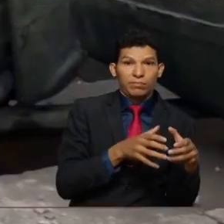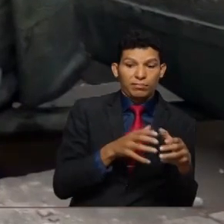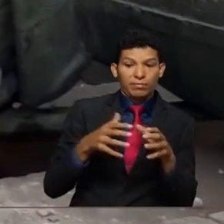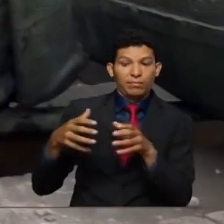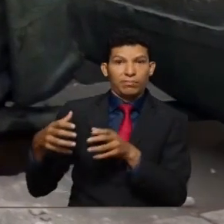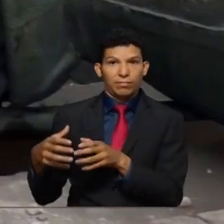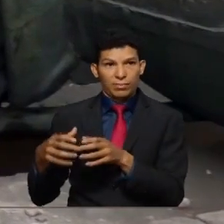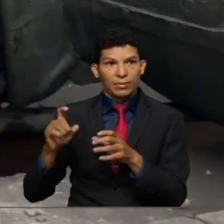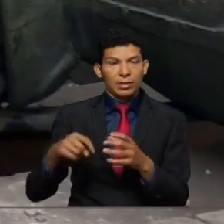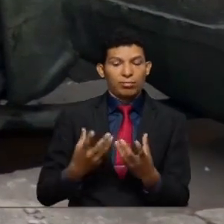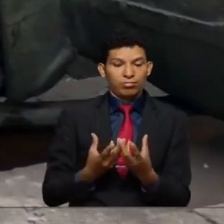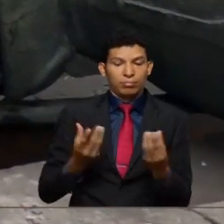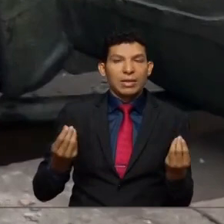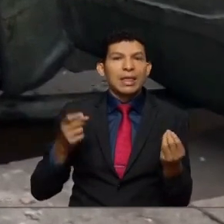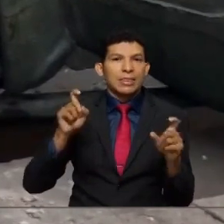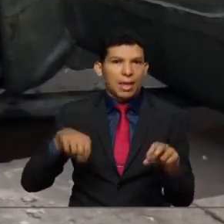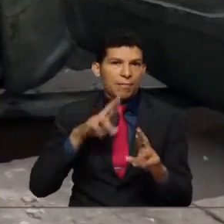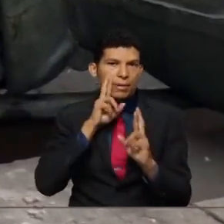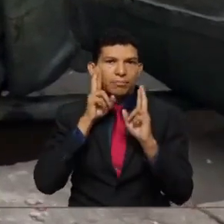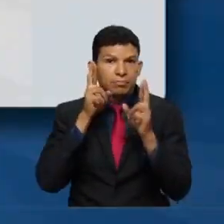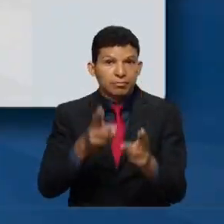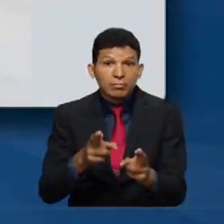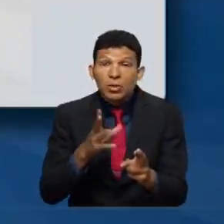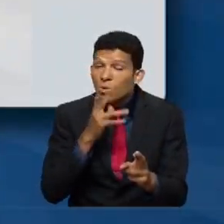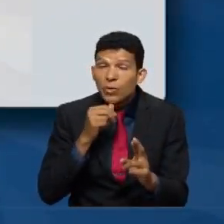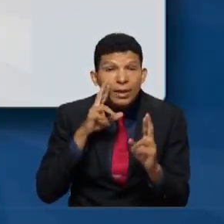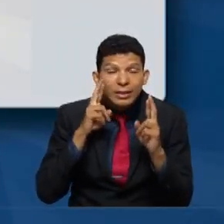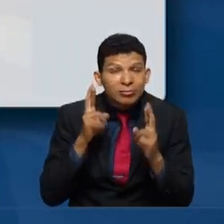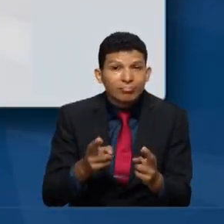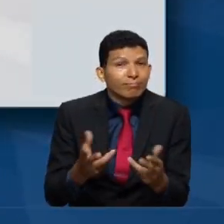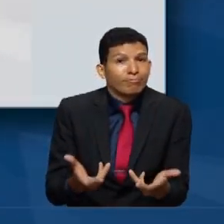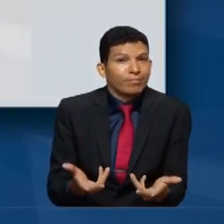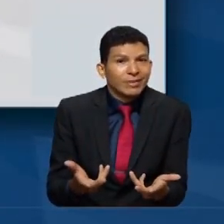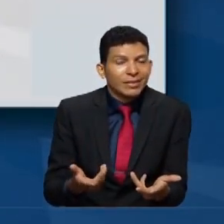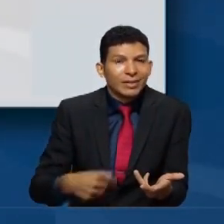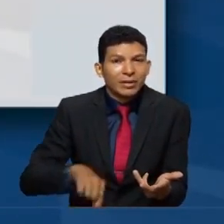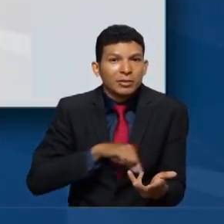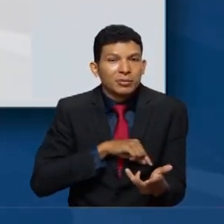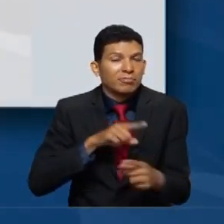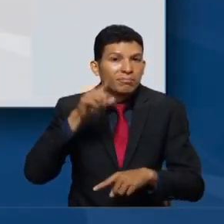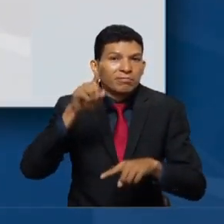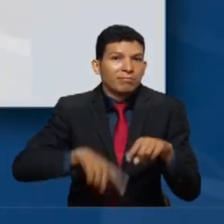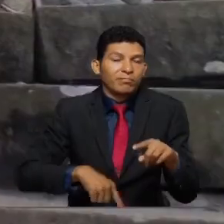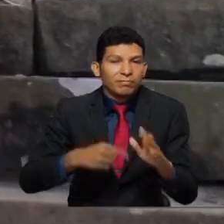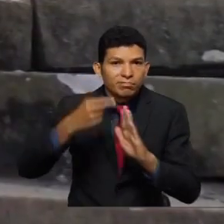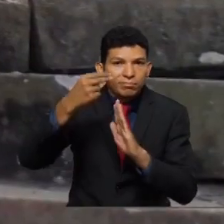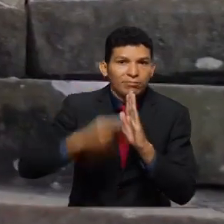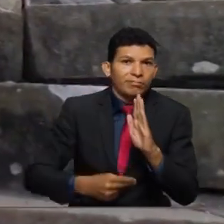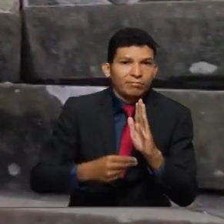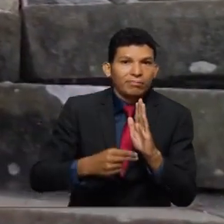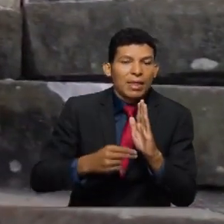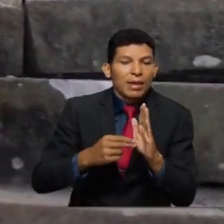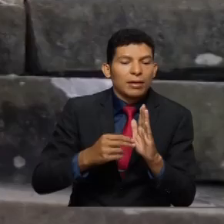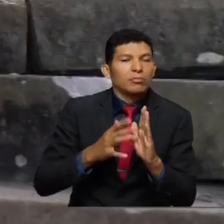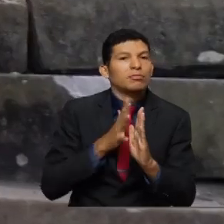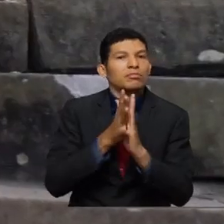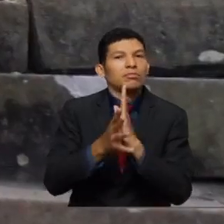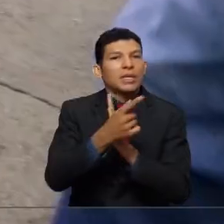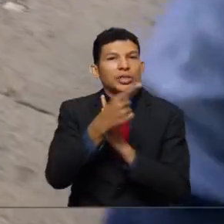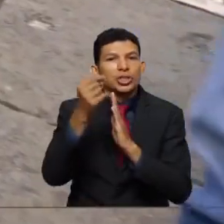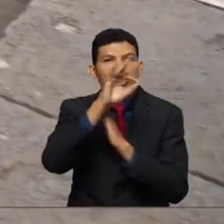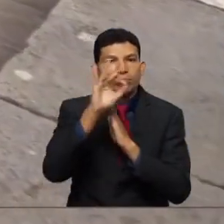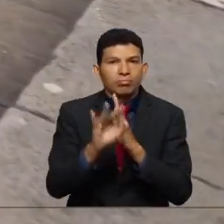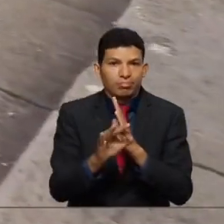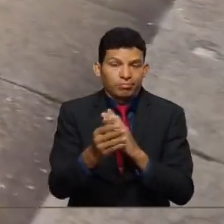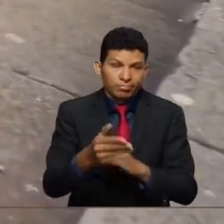porque tenemos que reconocernos. Si nosotros no nos reconocemos, pues no va a haber una historia contada al